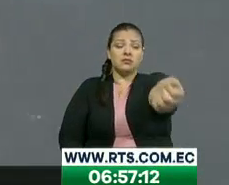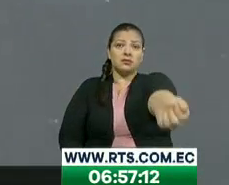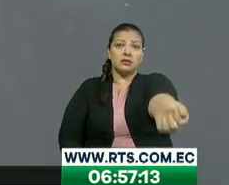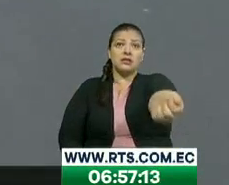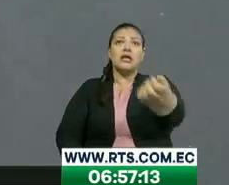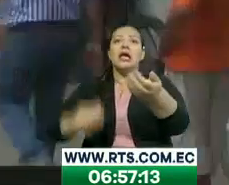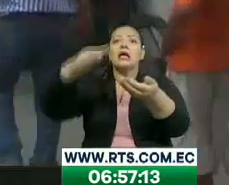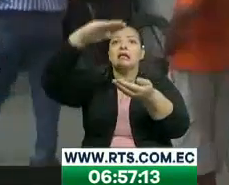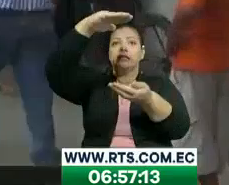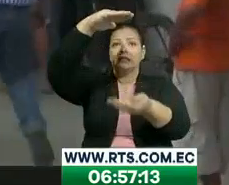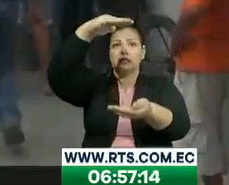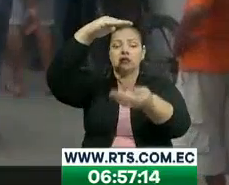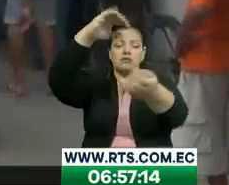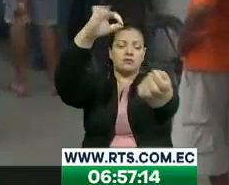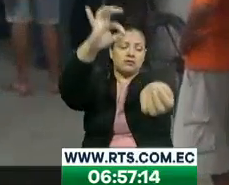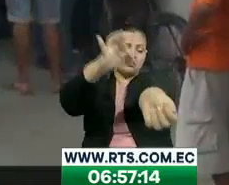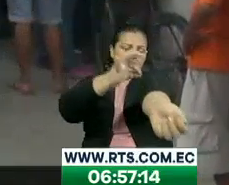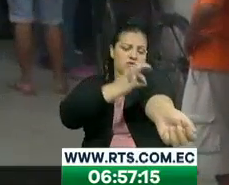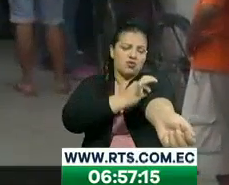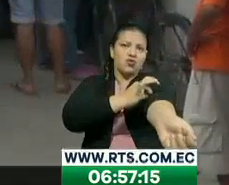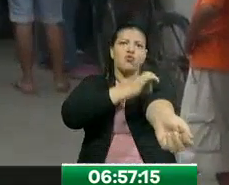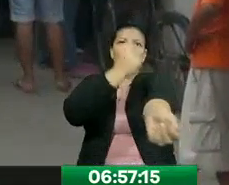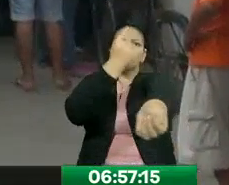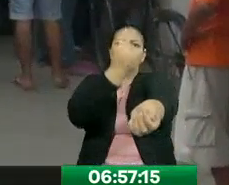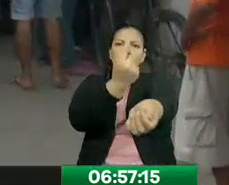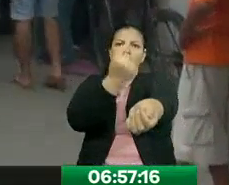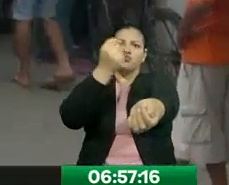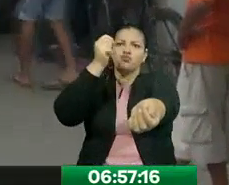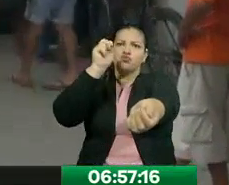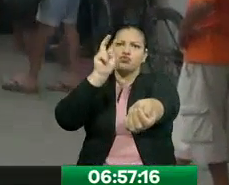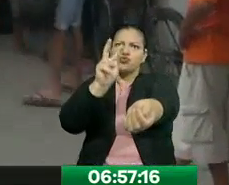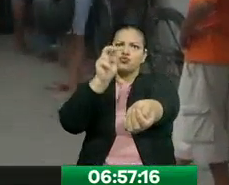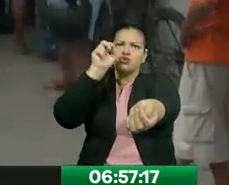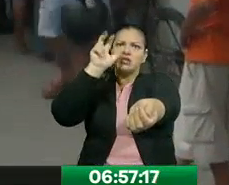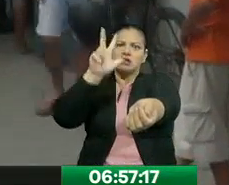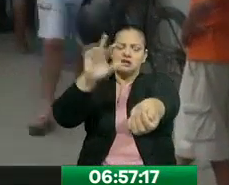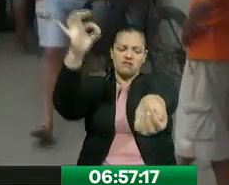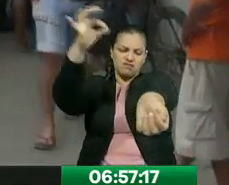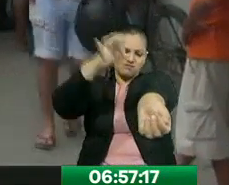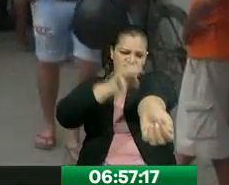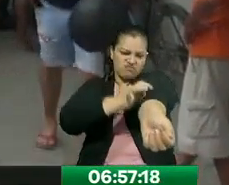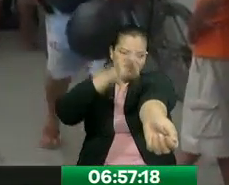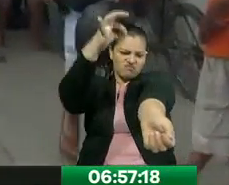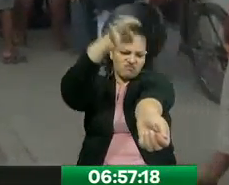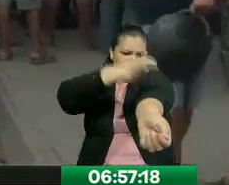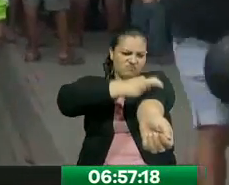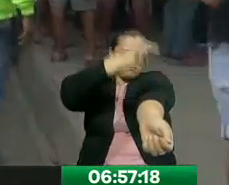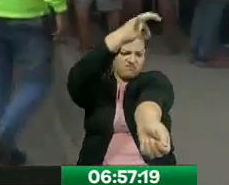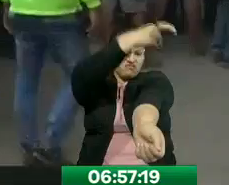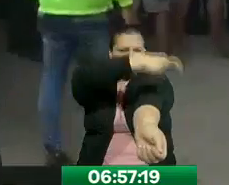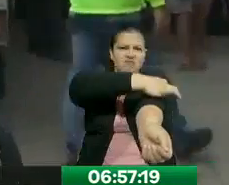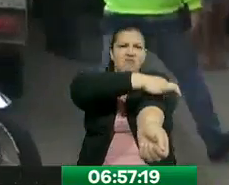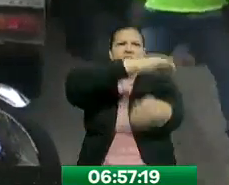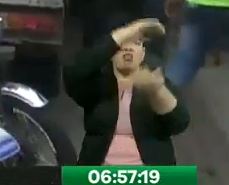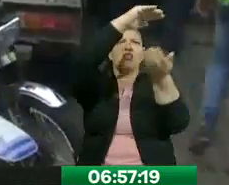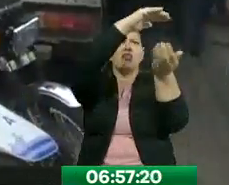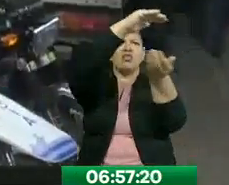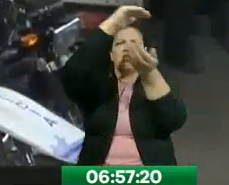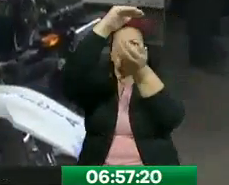varios sueros. De ahí que hacen las hipótesis respectivas de este suceso. A verificar una